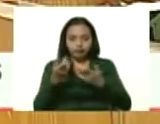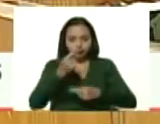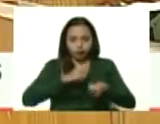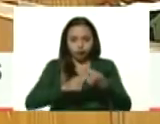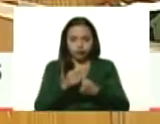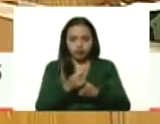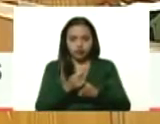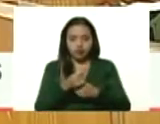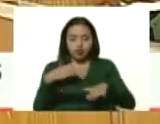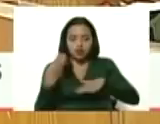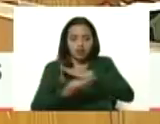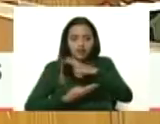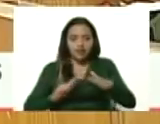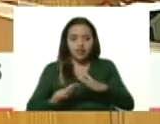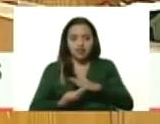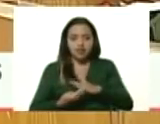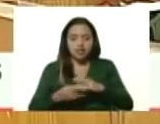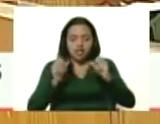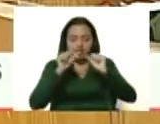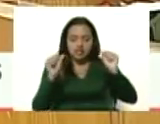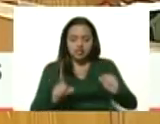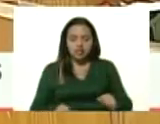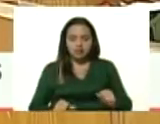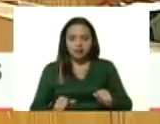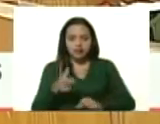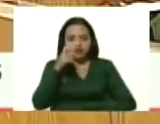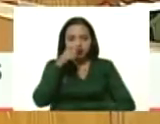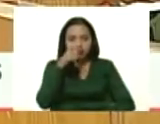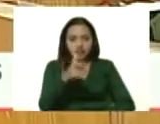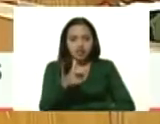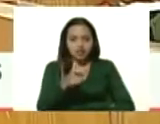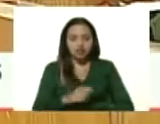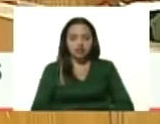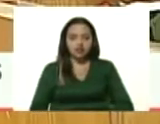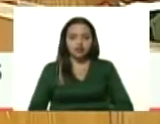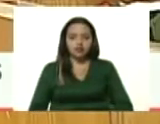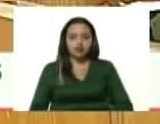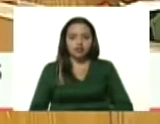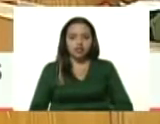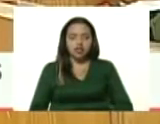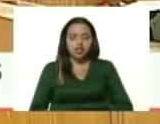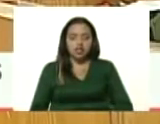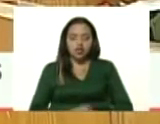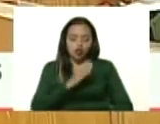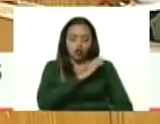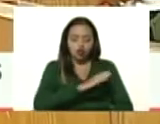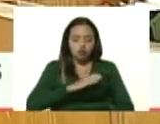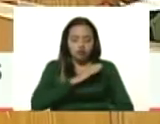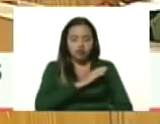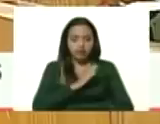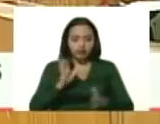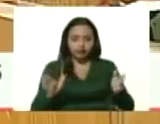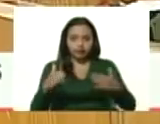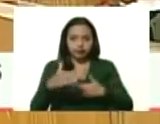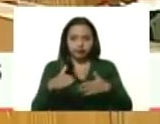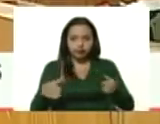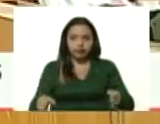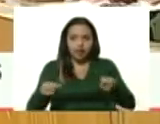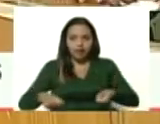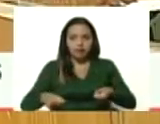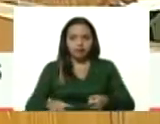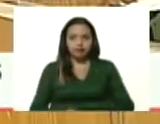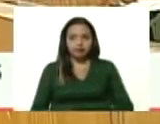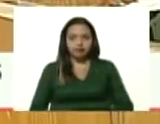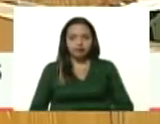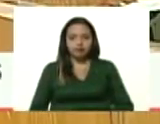y son la base del sistema de vigilancia y contraloría de los comités locales de abastecimiento y producción de los CLAP.